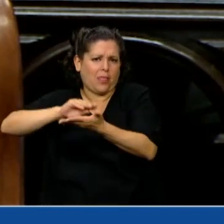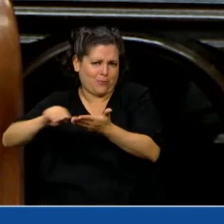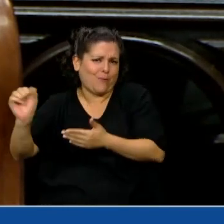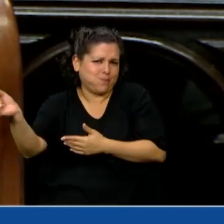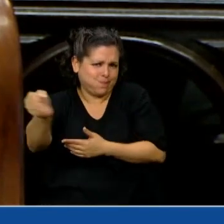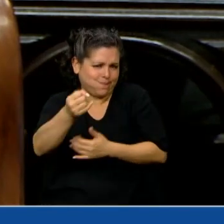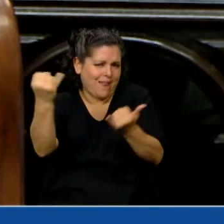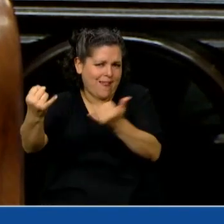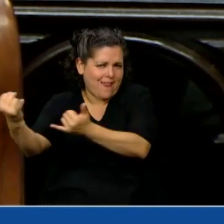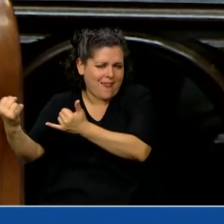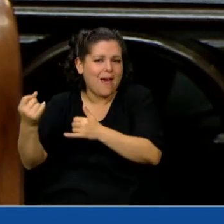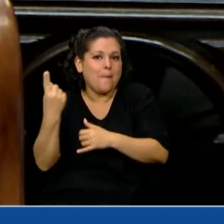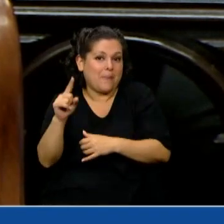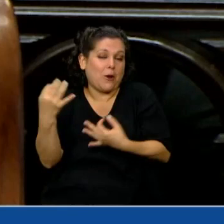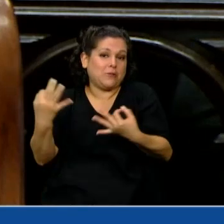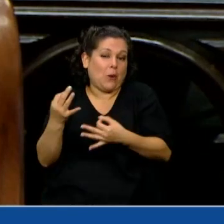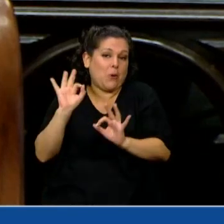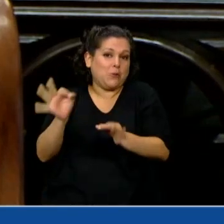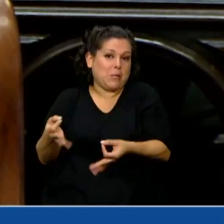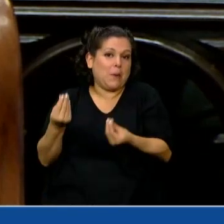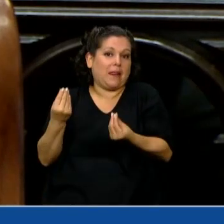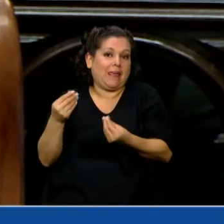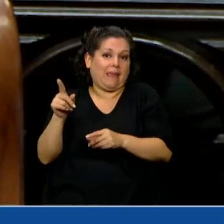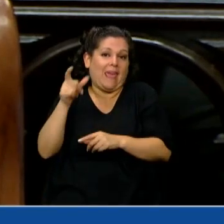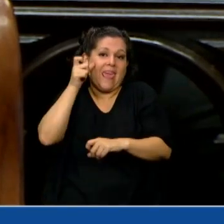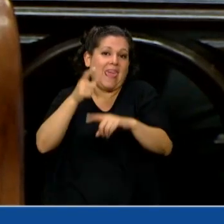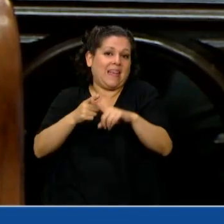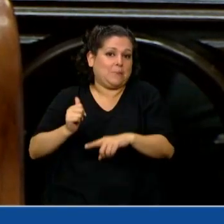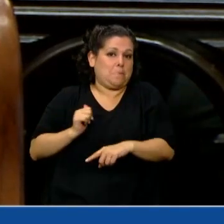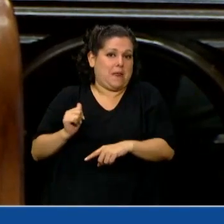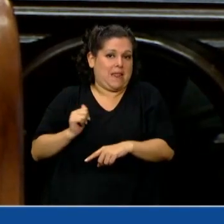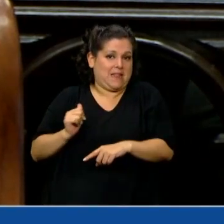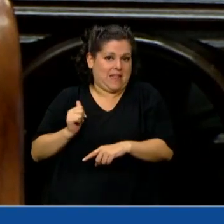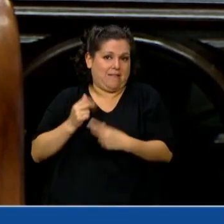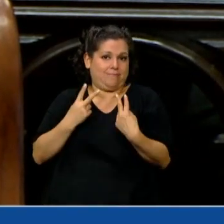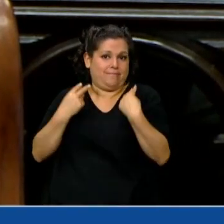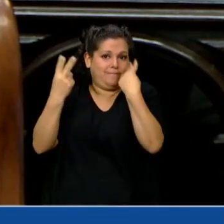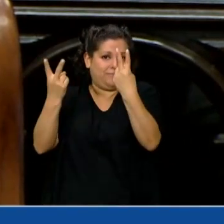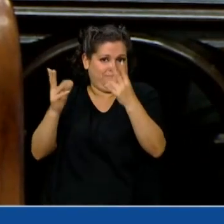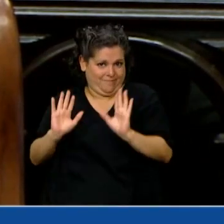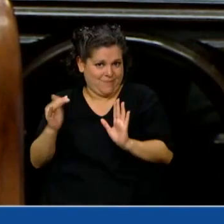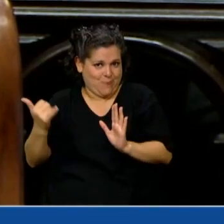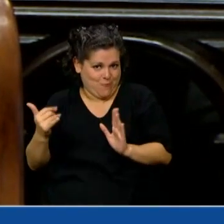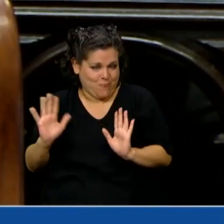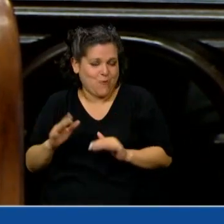Parlamento, pero también es bueno saber que se trataba de un exmilitar que se sublevó contra el orden constitucional.